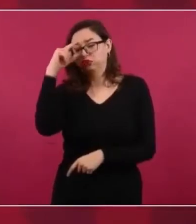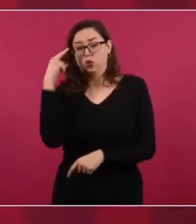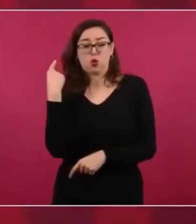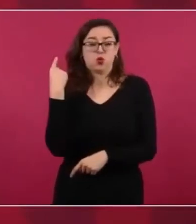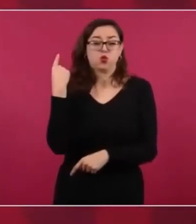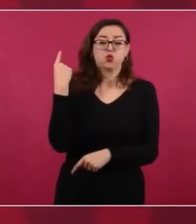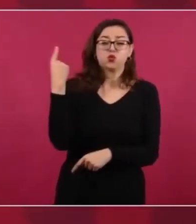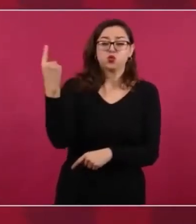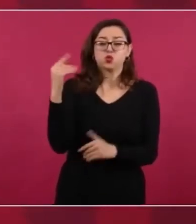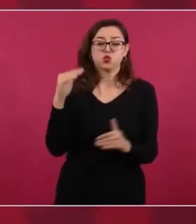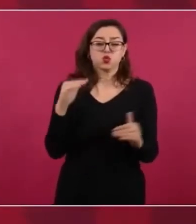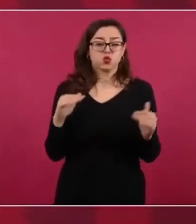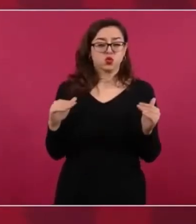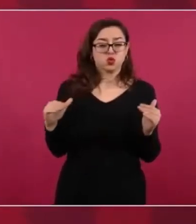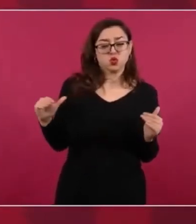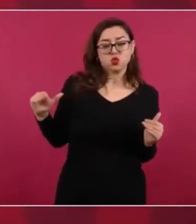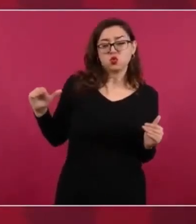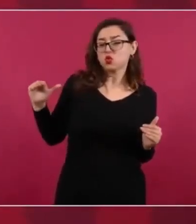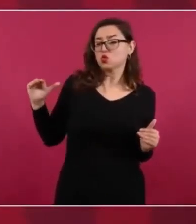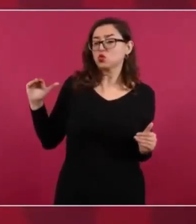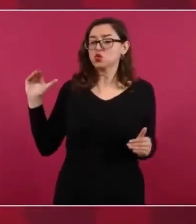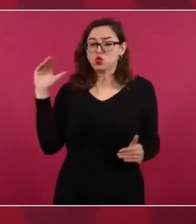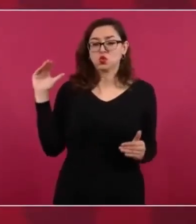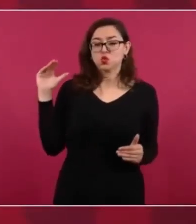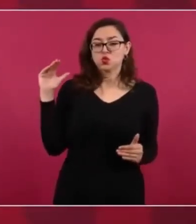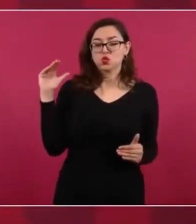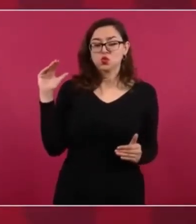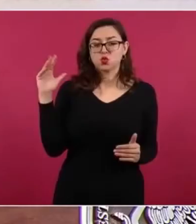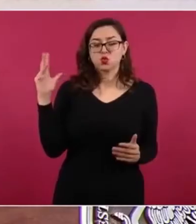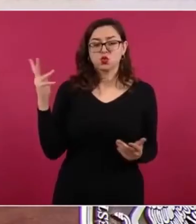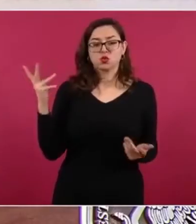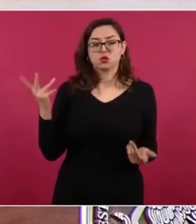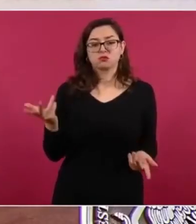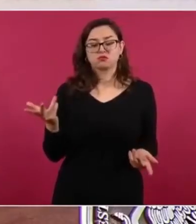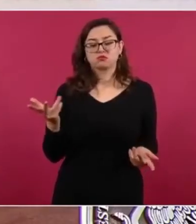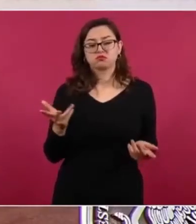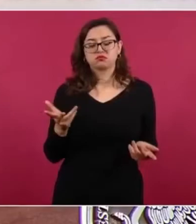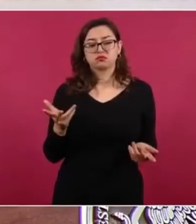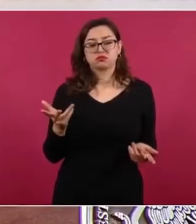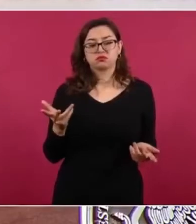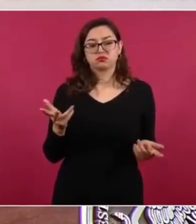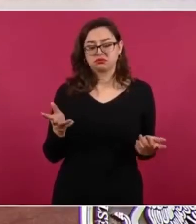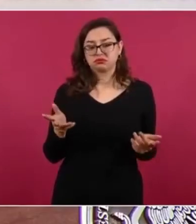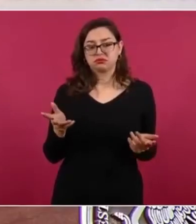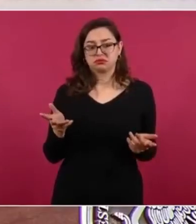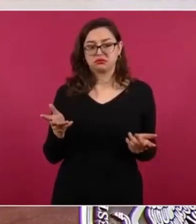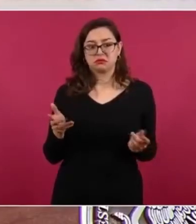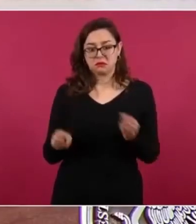que aprendió